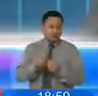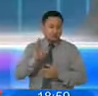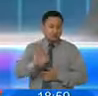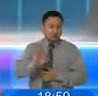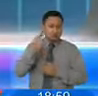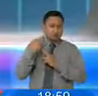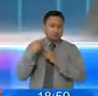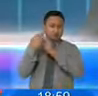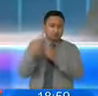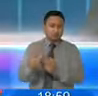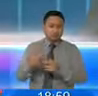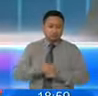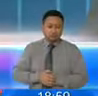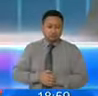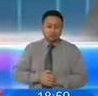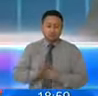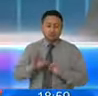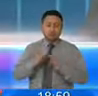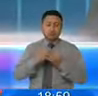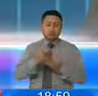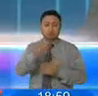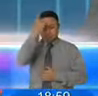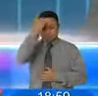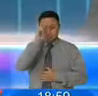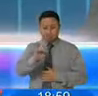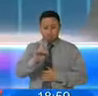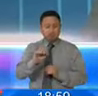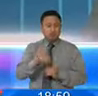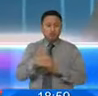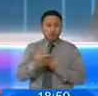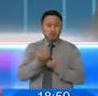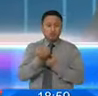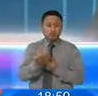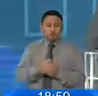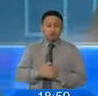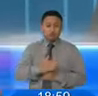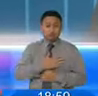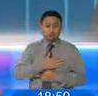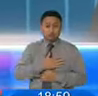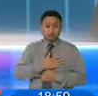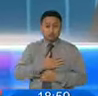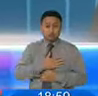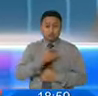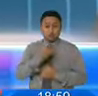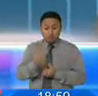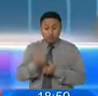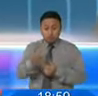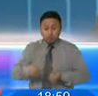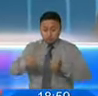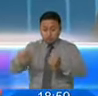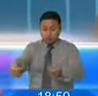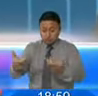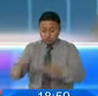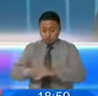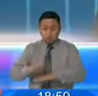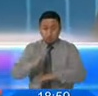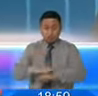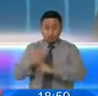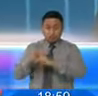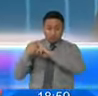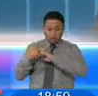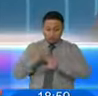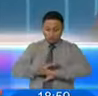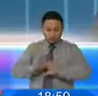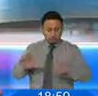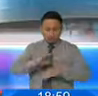serán los familiares los que decidan cómo manejar esa información nosotros no somos cuando entregamos de información dejamos de ser custodios de la información